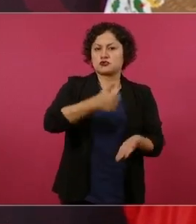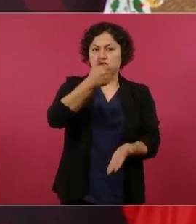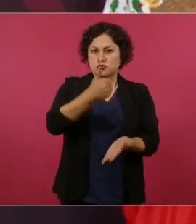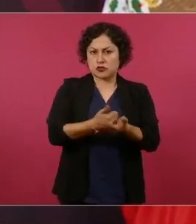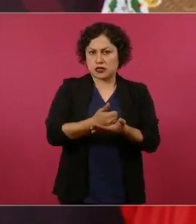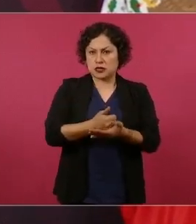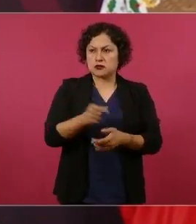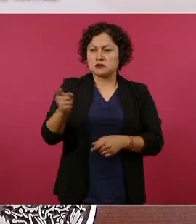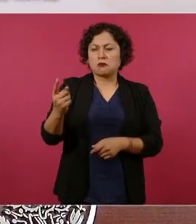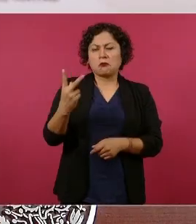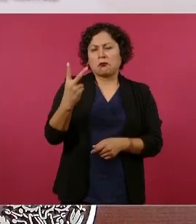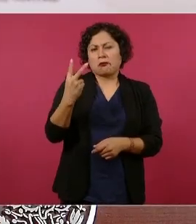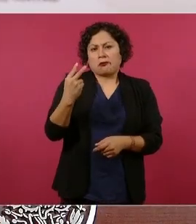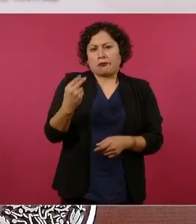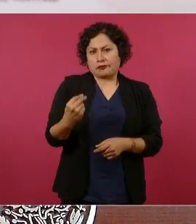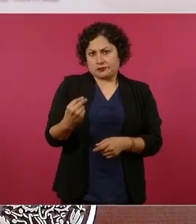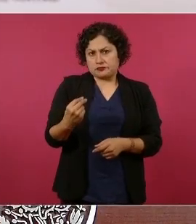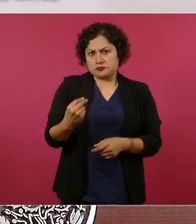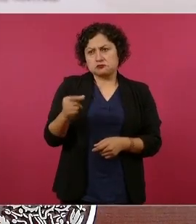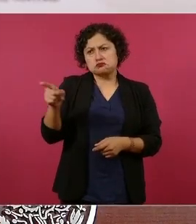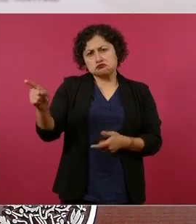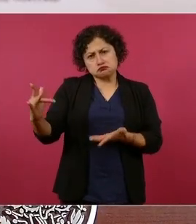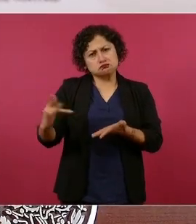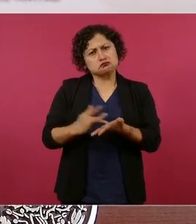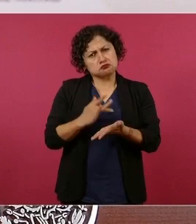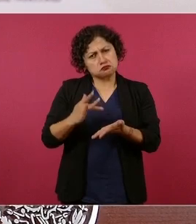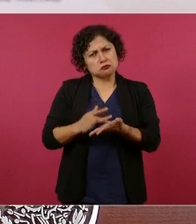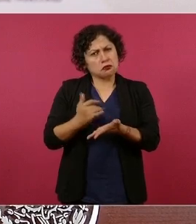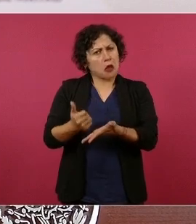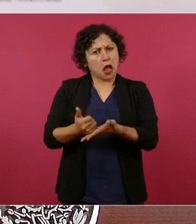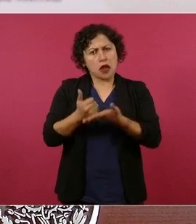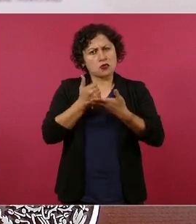y siempre estuvo asesorándonos,